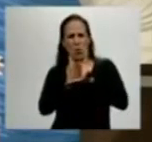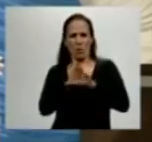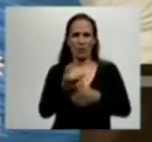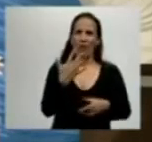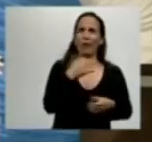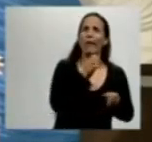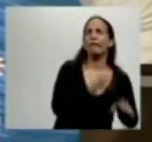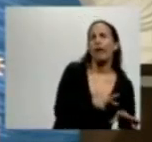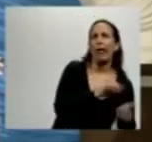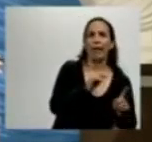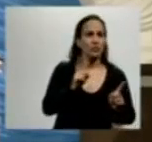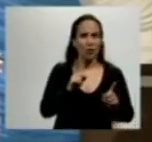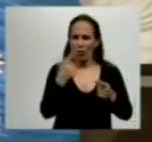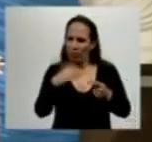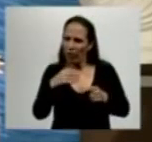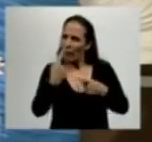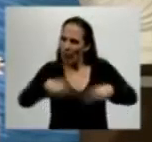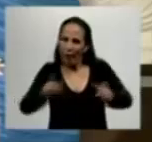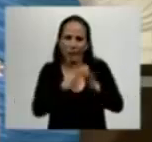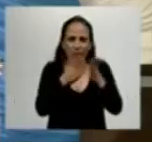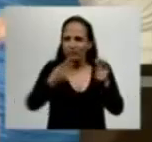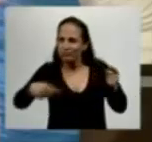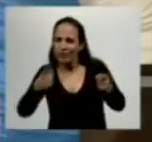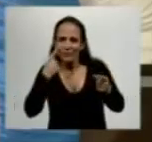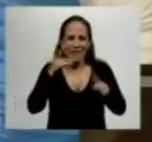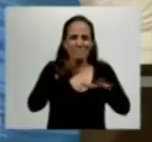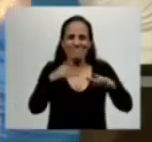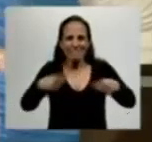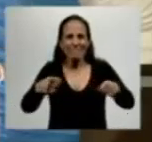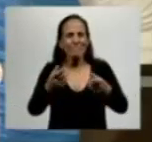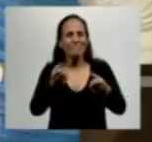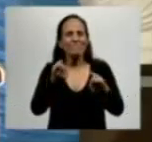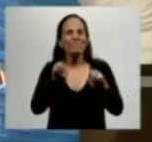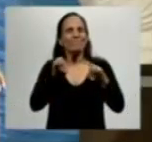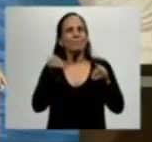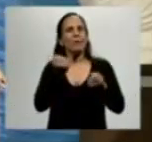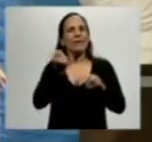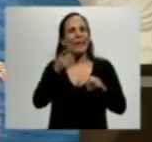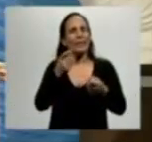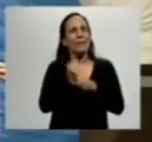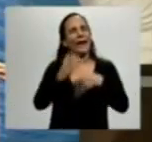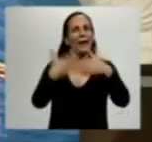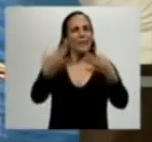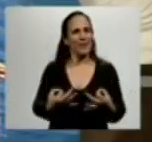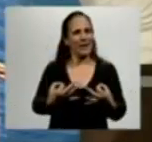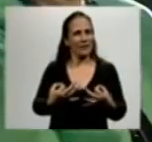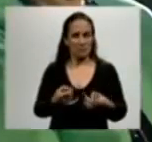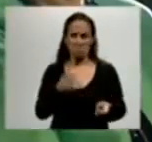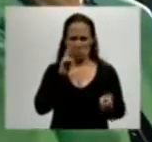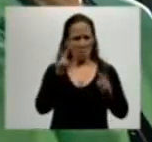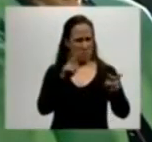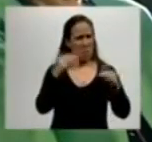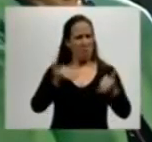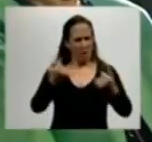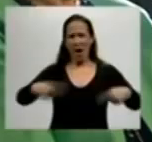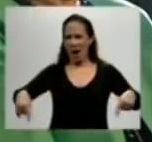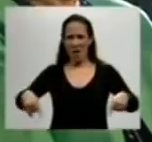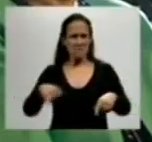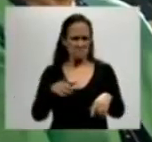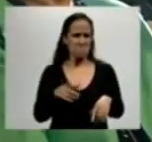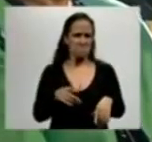tener los instrumentos adecuados y los recursos adecuados. Los recursos, como lo vimos, están. Creo que con